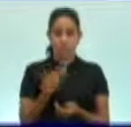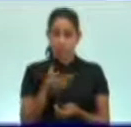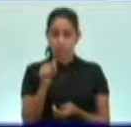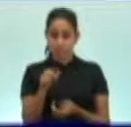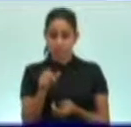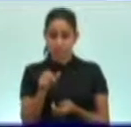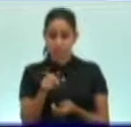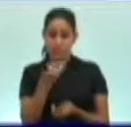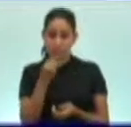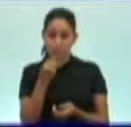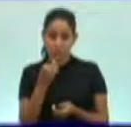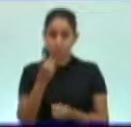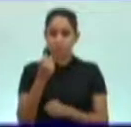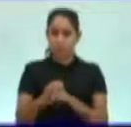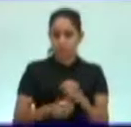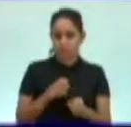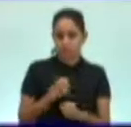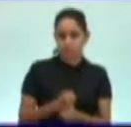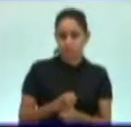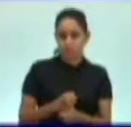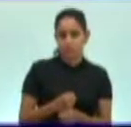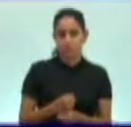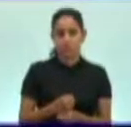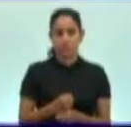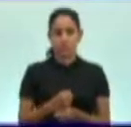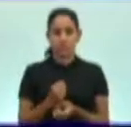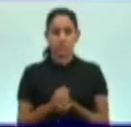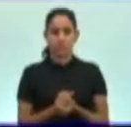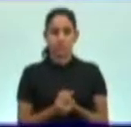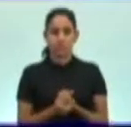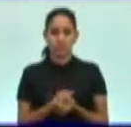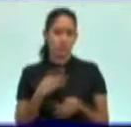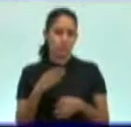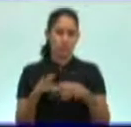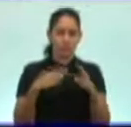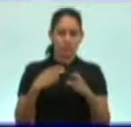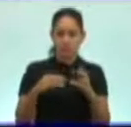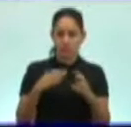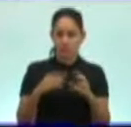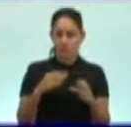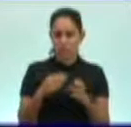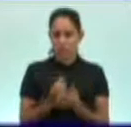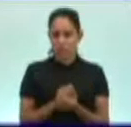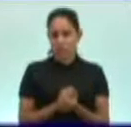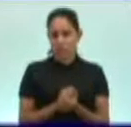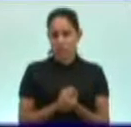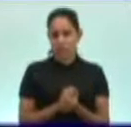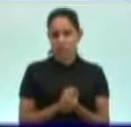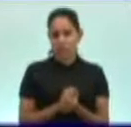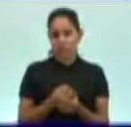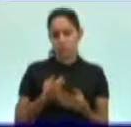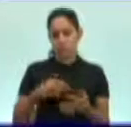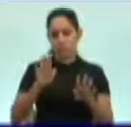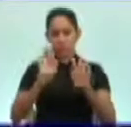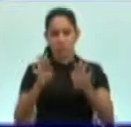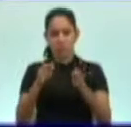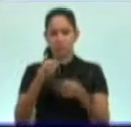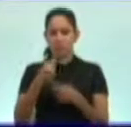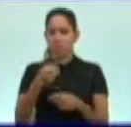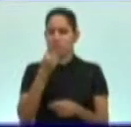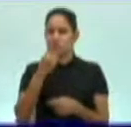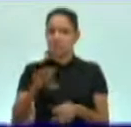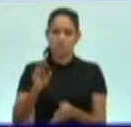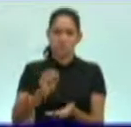también pueden ser utilizados como productos comunicativos con fines publicitarios,